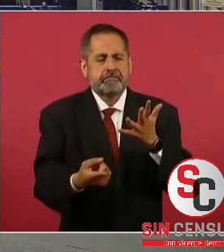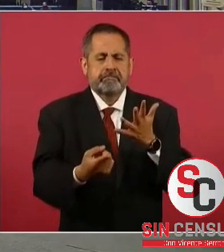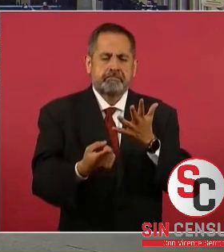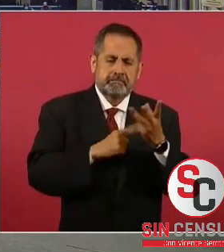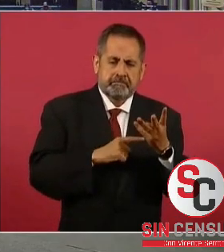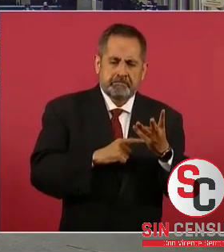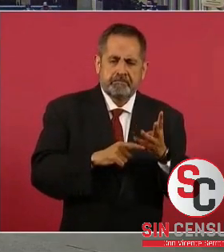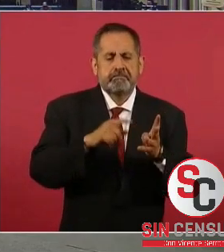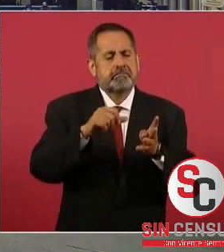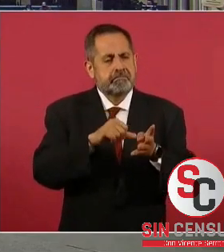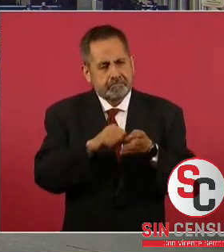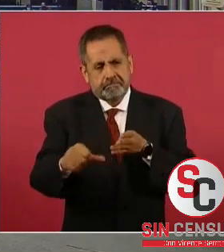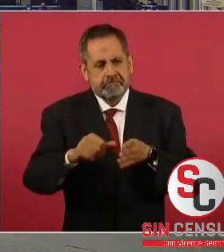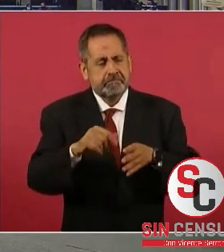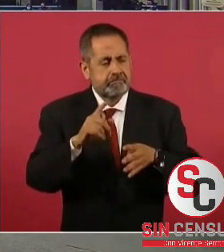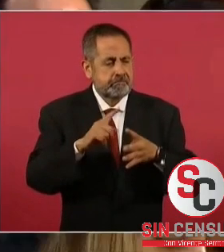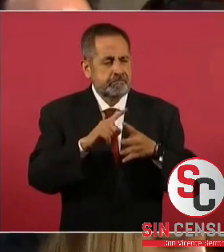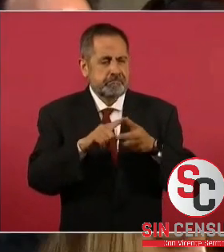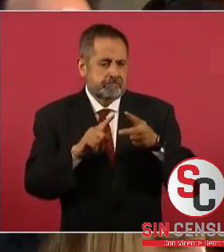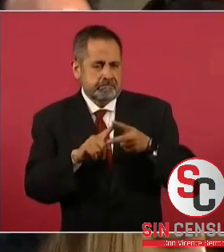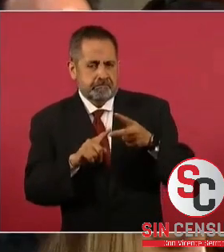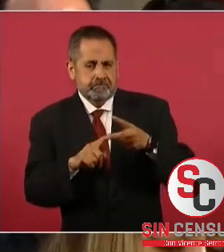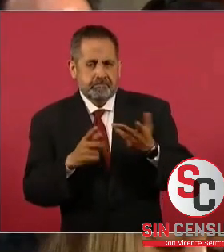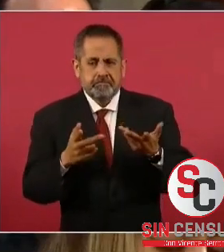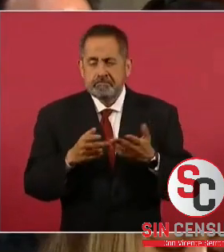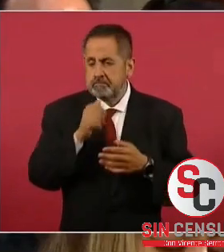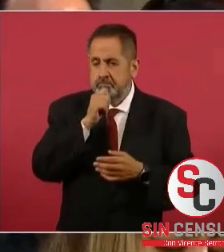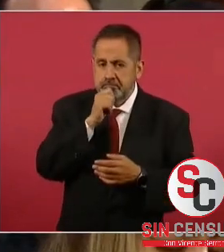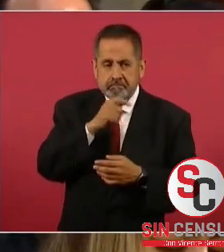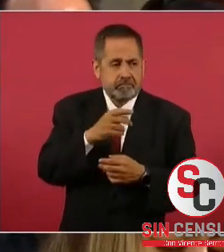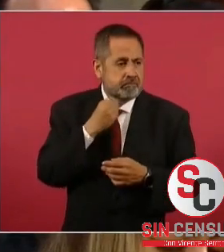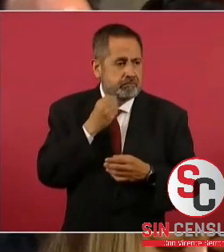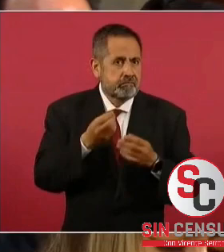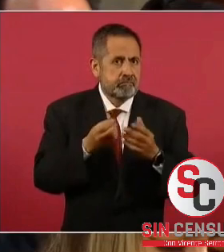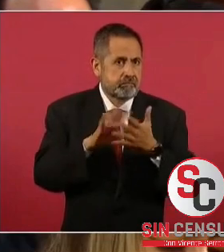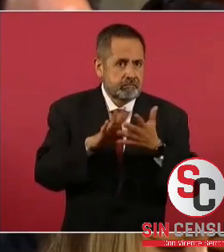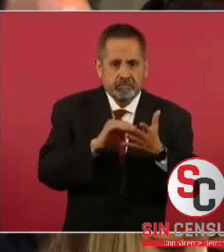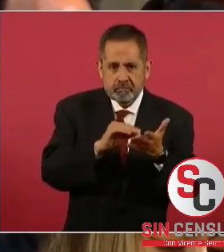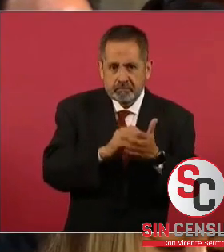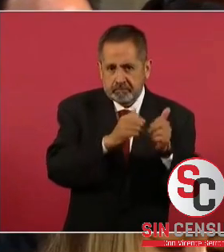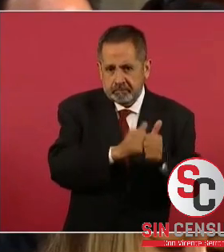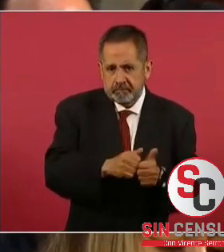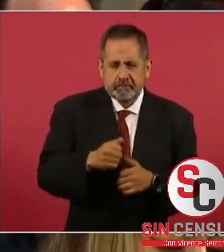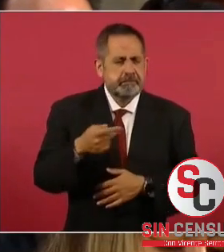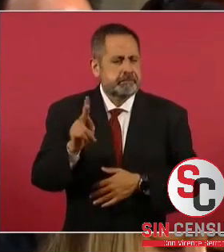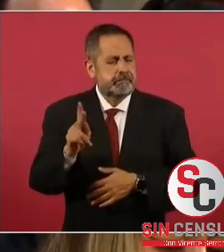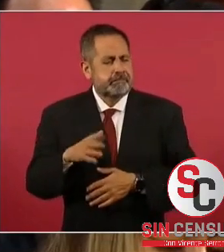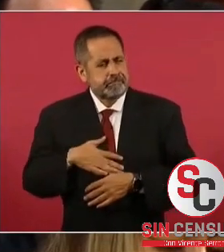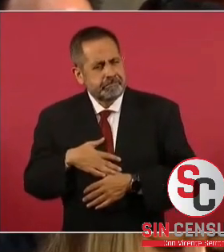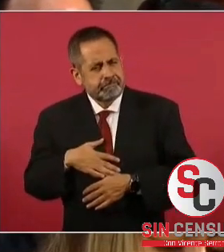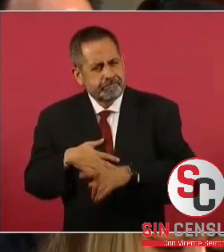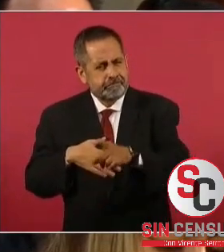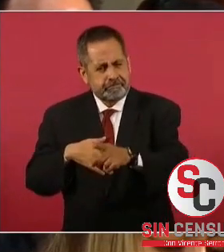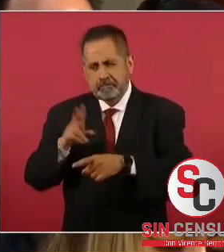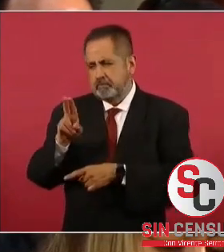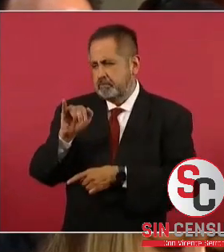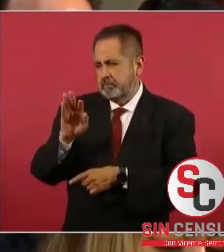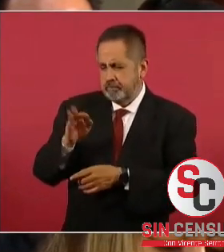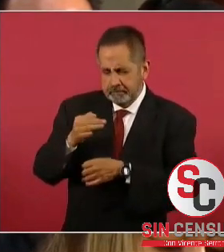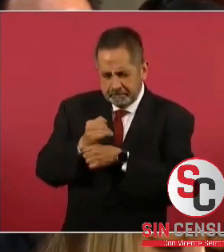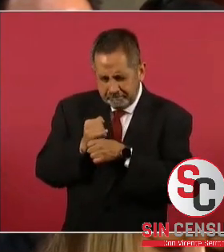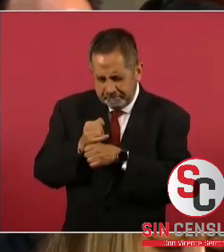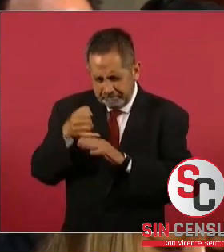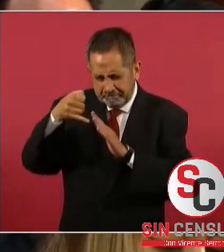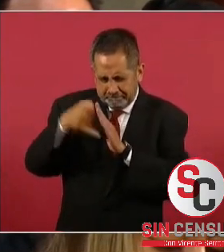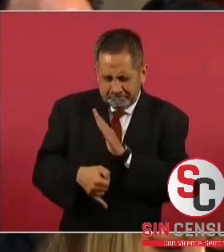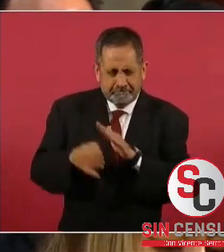de fraude, quedan otras 2, por eso no sale el abogado, pero preguntar si se va a indagar mucho más a través de la Unidad de Inteligencia